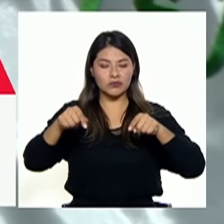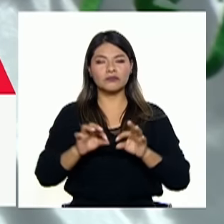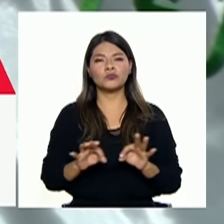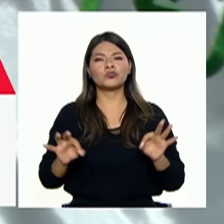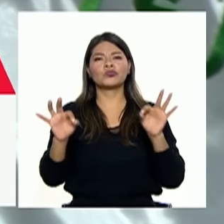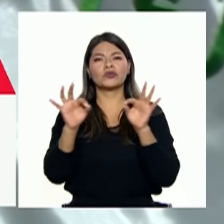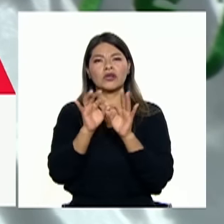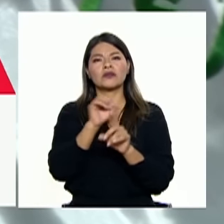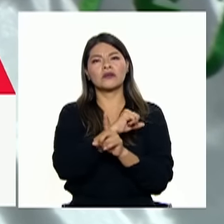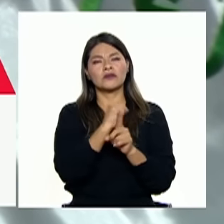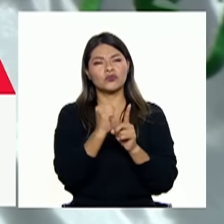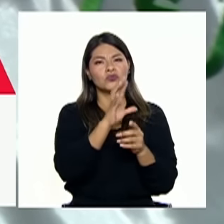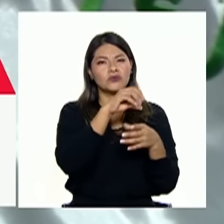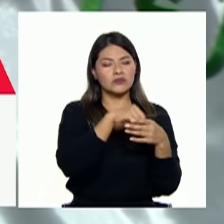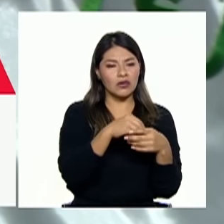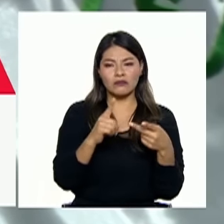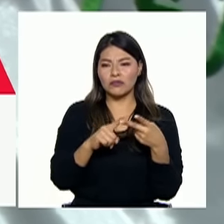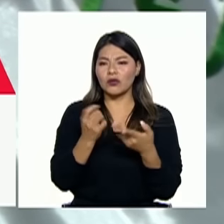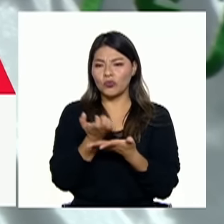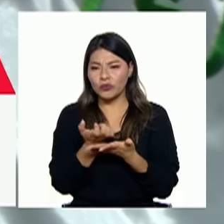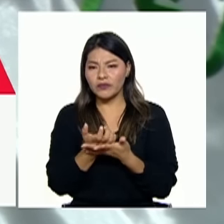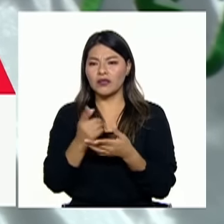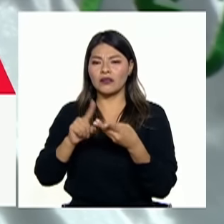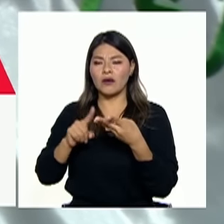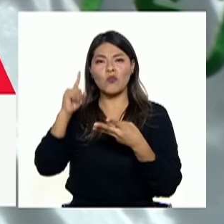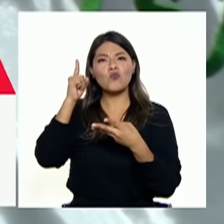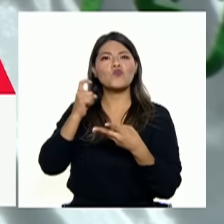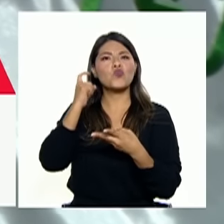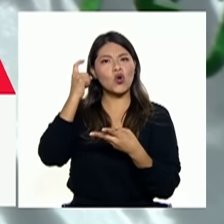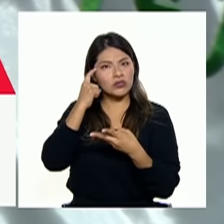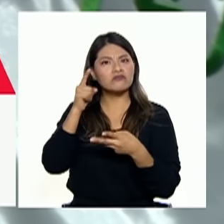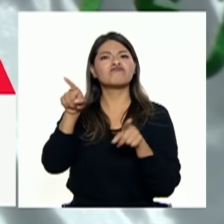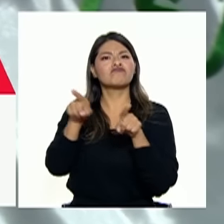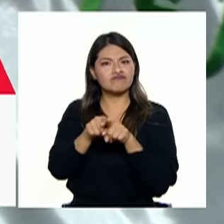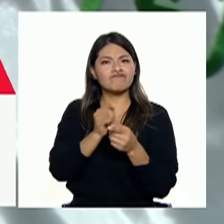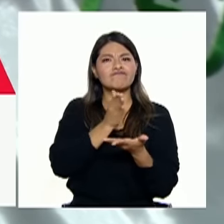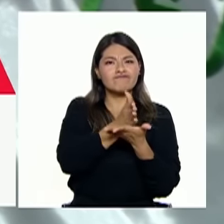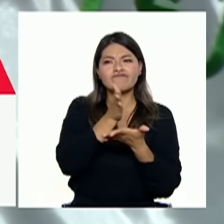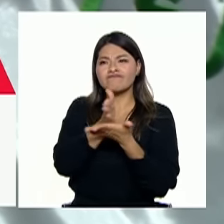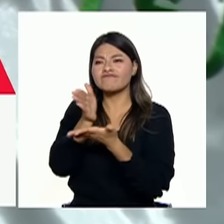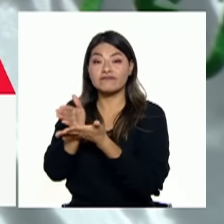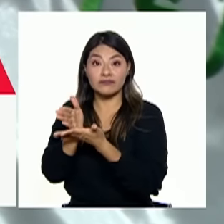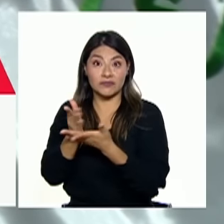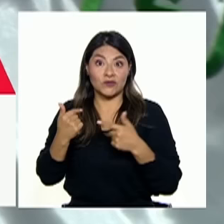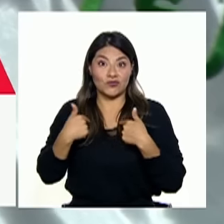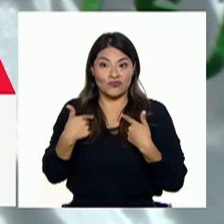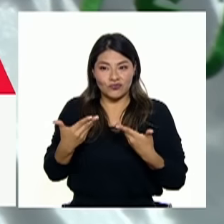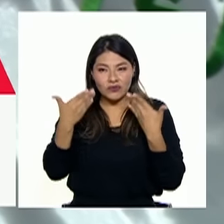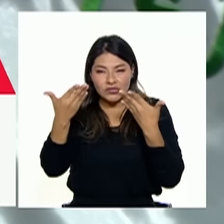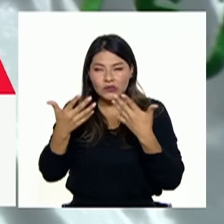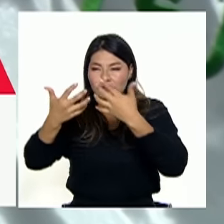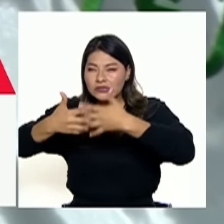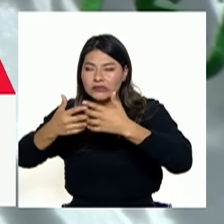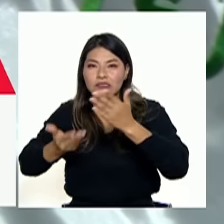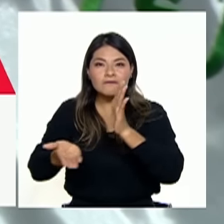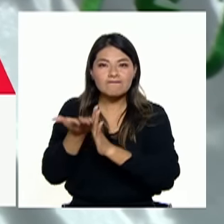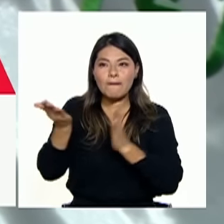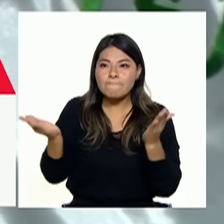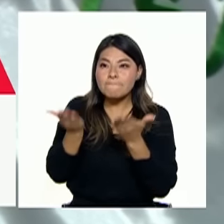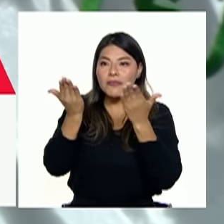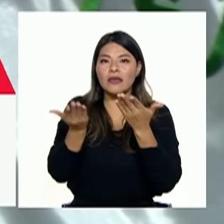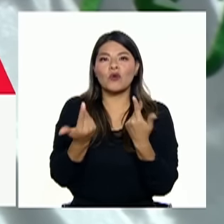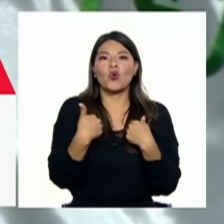social, económica y política del Perú. Somos un catalizador del desarrollo, un promotor de la economía del Perú